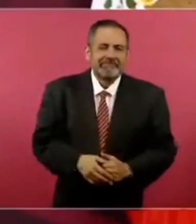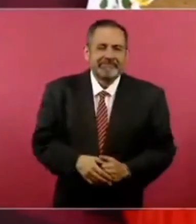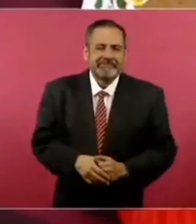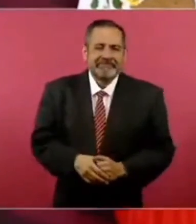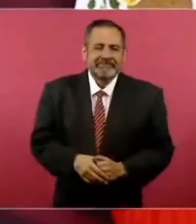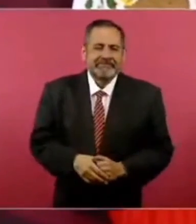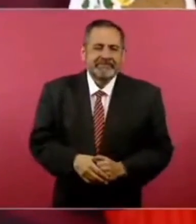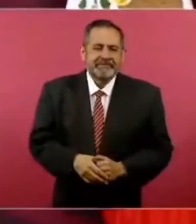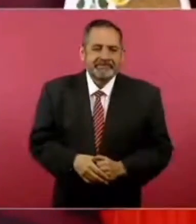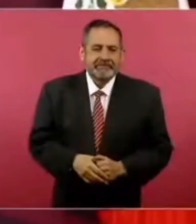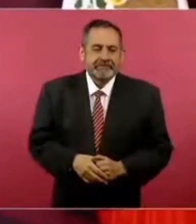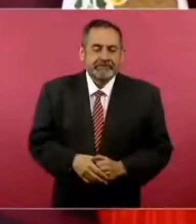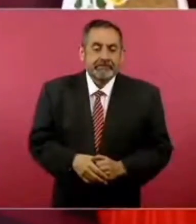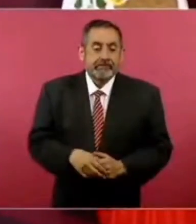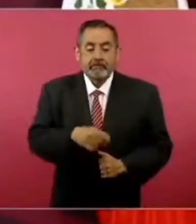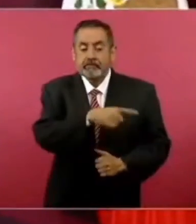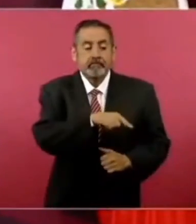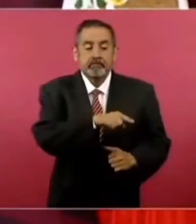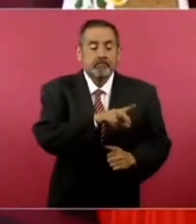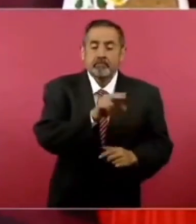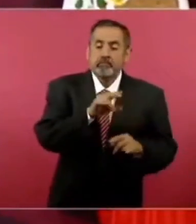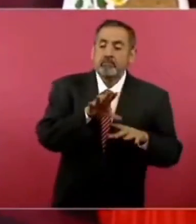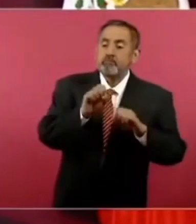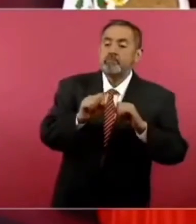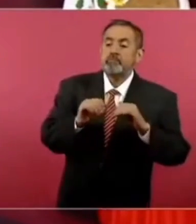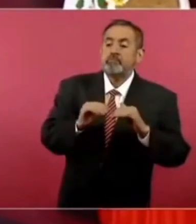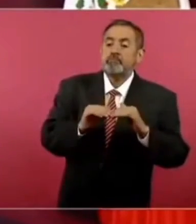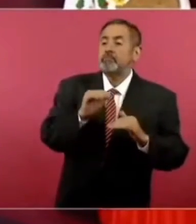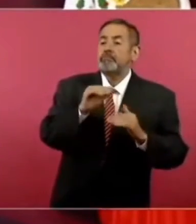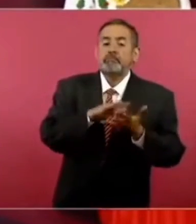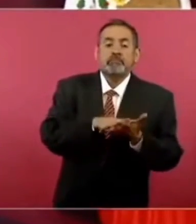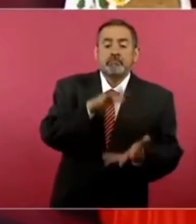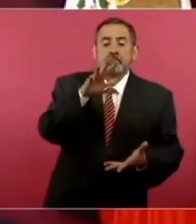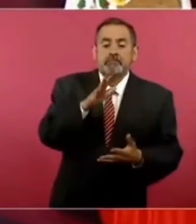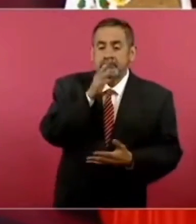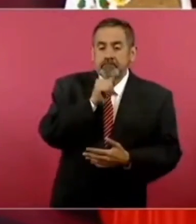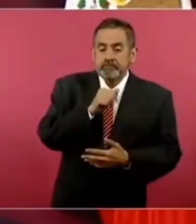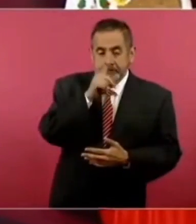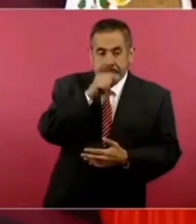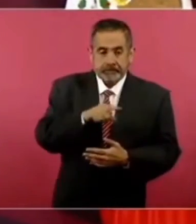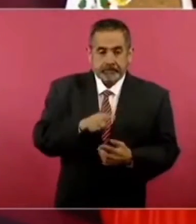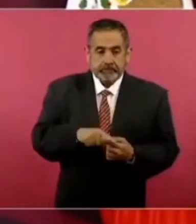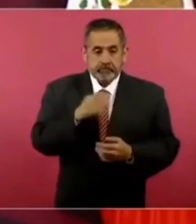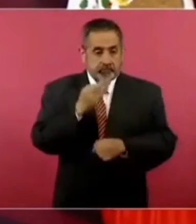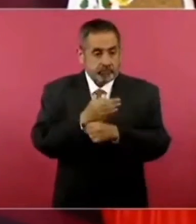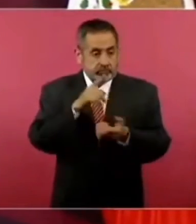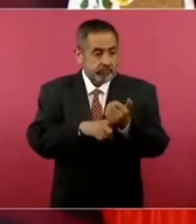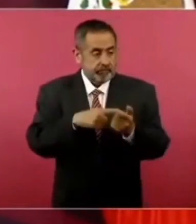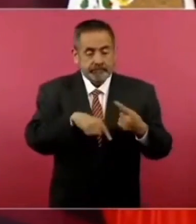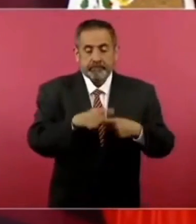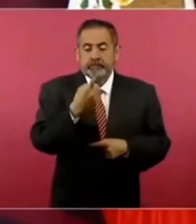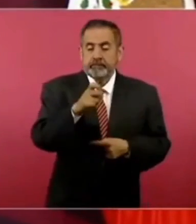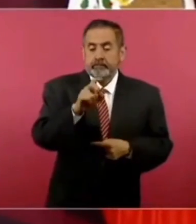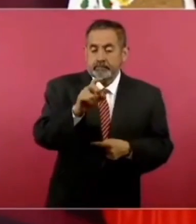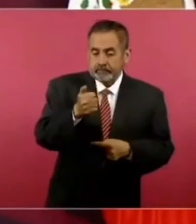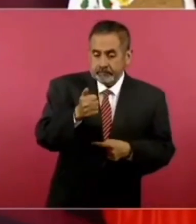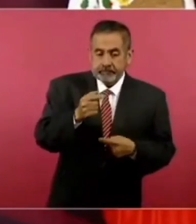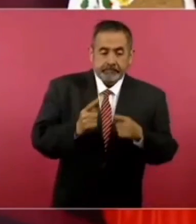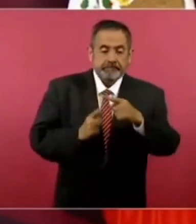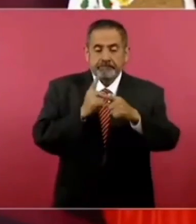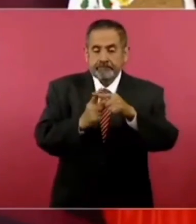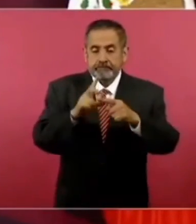Pero no alcanzan porque son ciento treinta y seis más treinta y